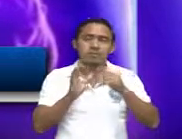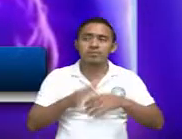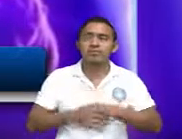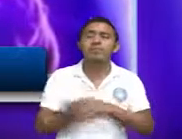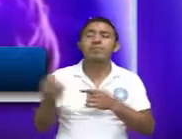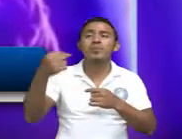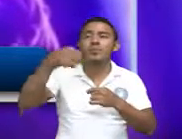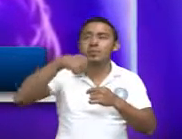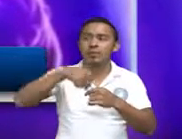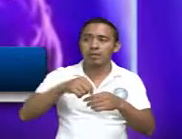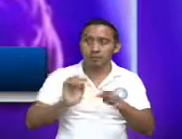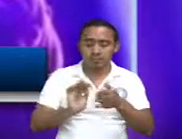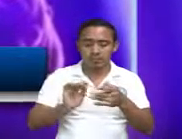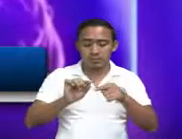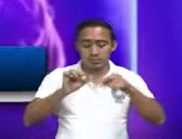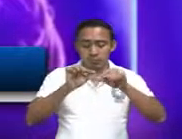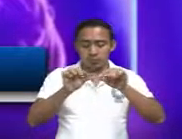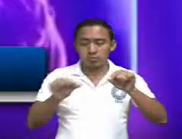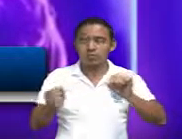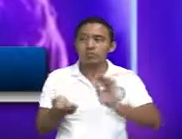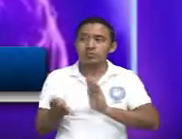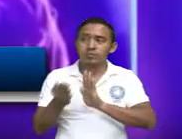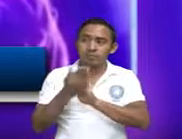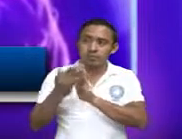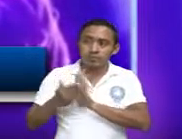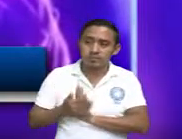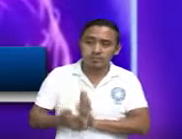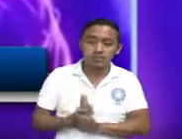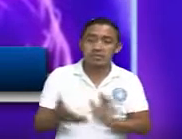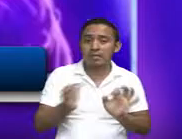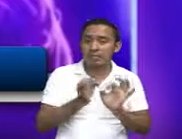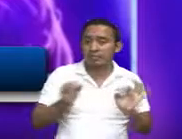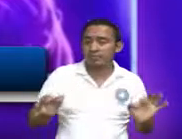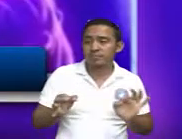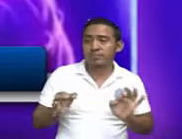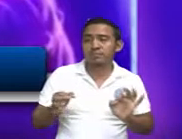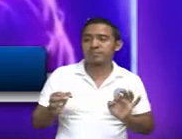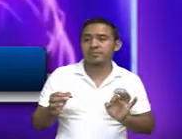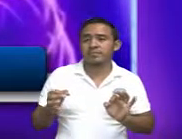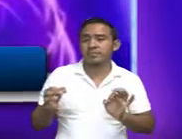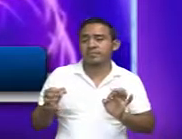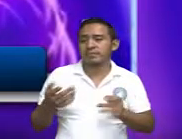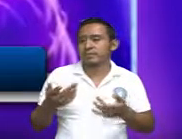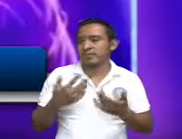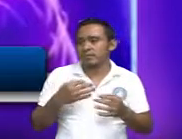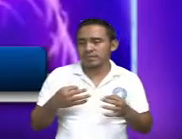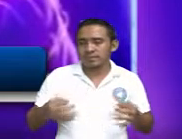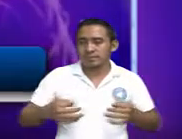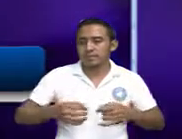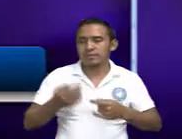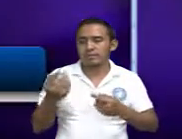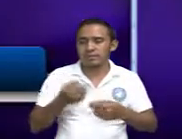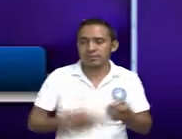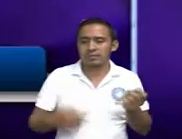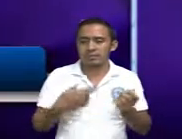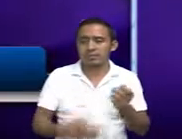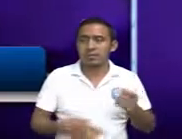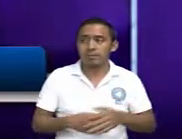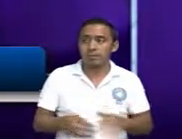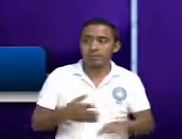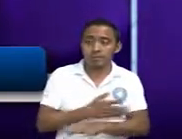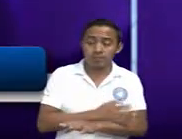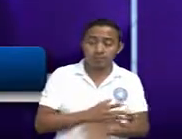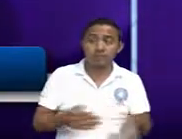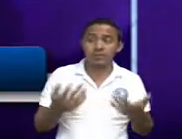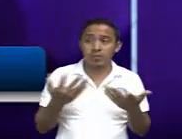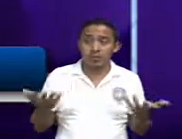colocan unas bandas a las varices y estas ya dejan de sangrar. Lo ideal es que antes de que sangre se